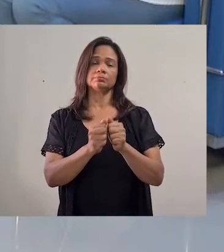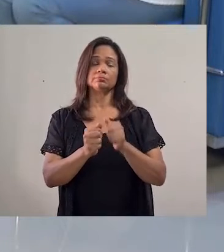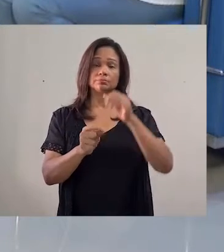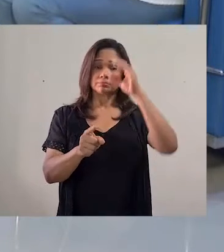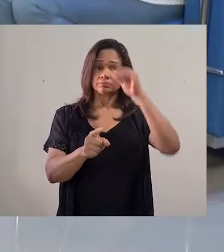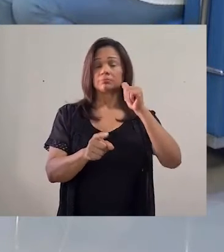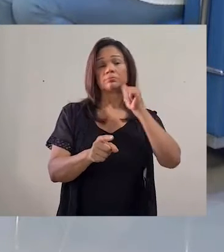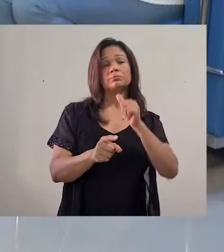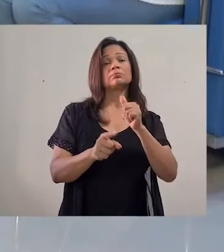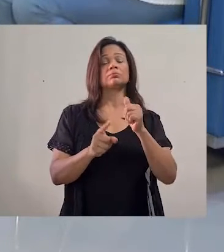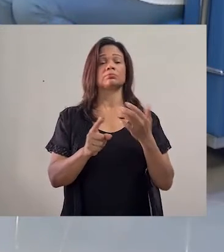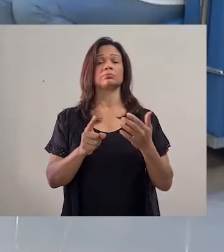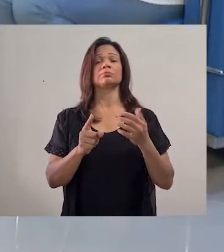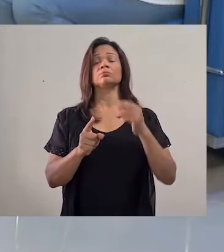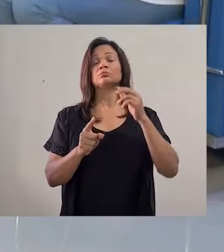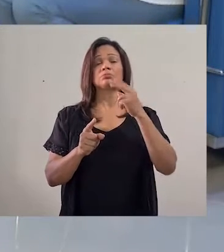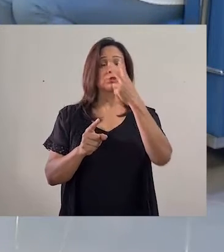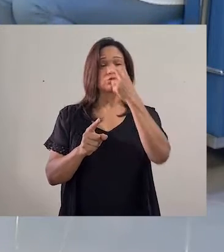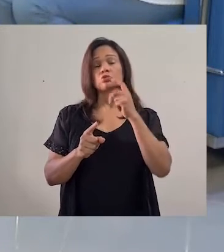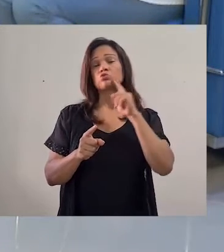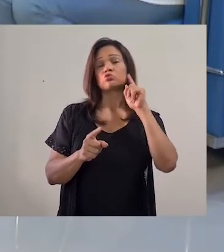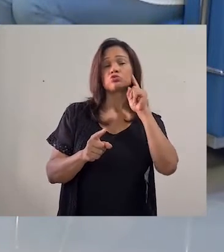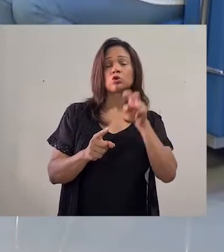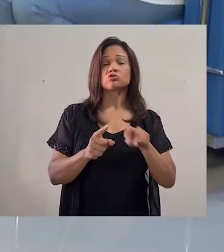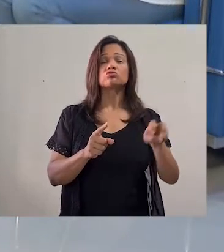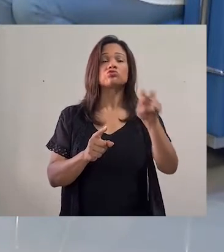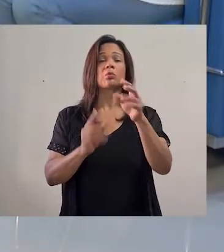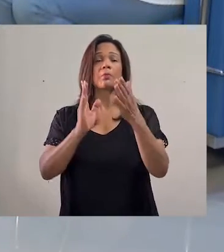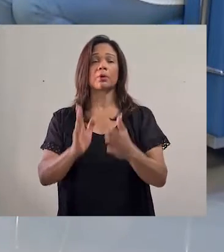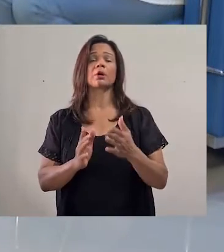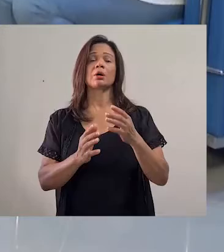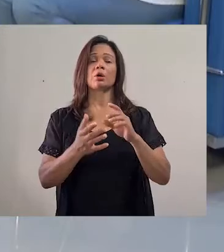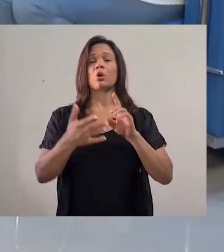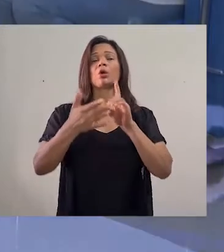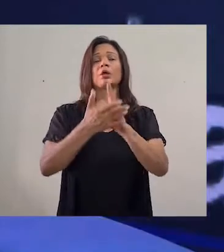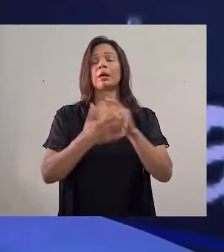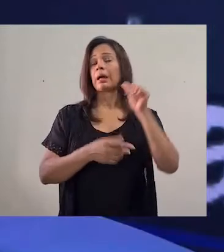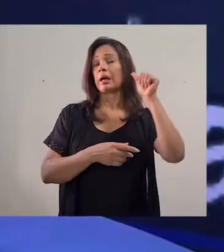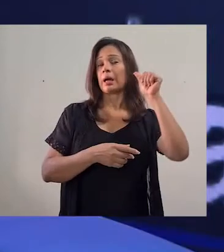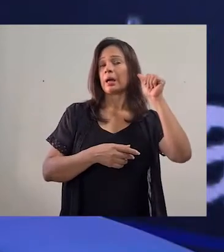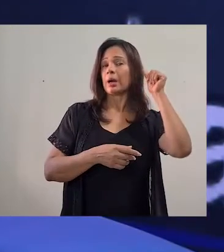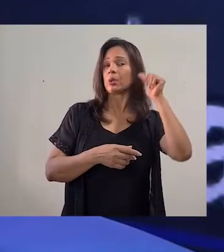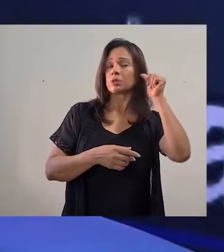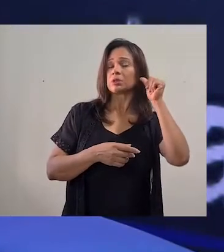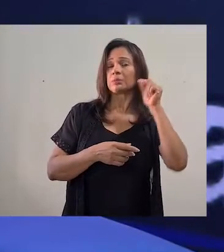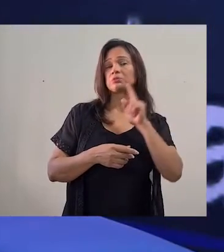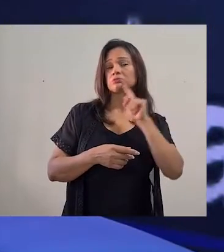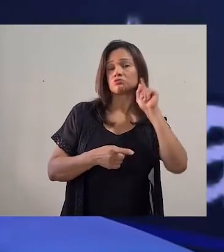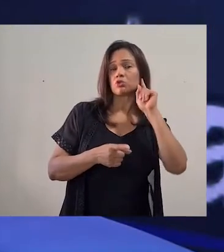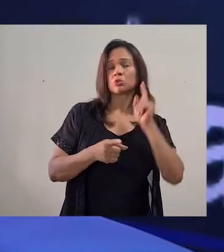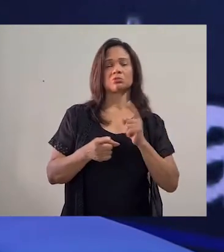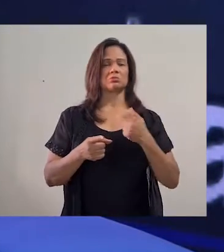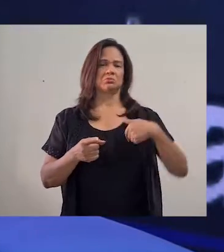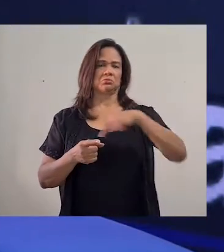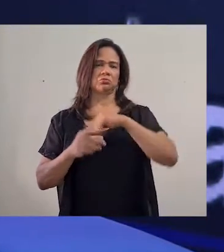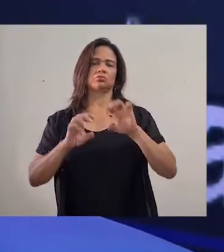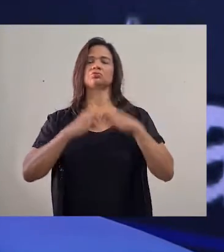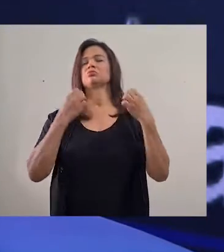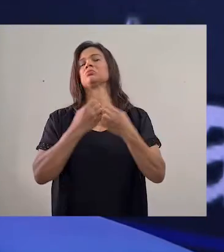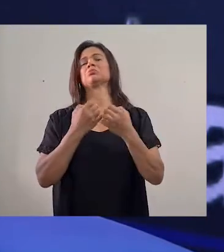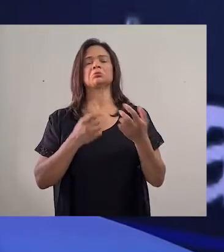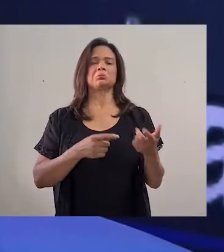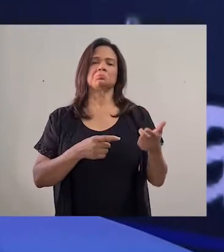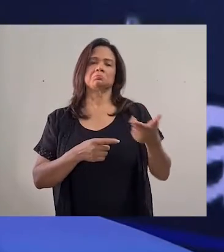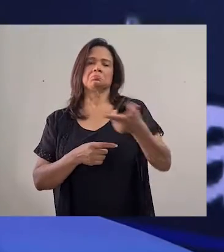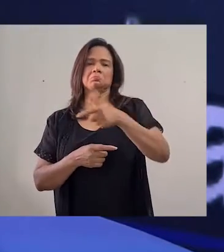acompaña a ese joven que tiene una condición de sordoceguera o ceguera o discapacidad auditiva. Realmente